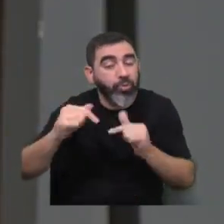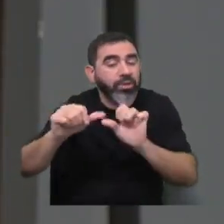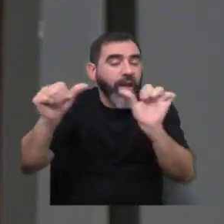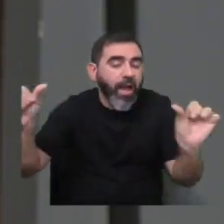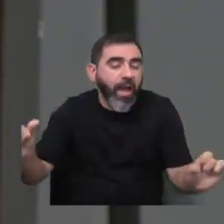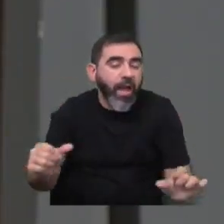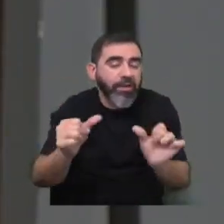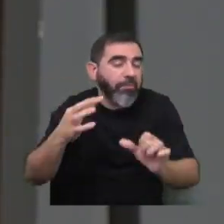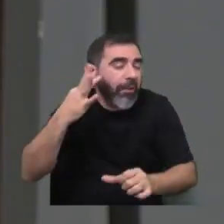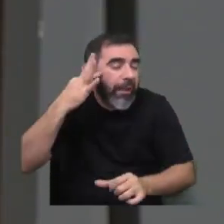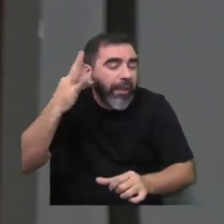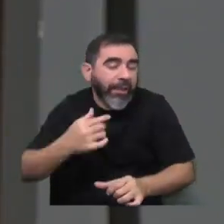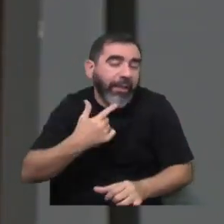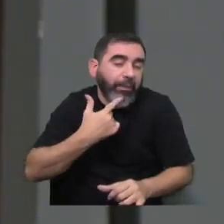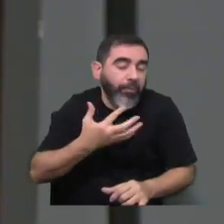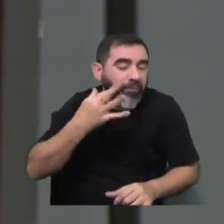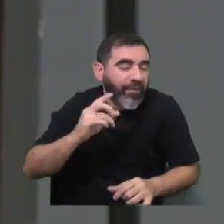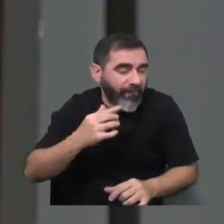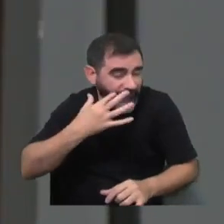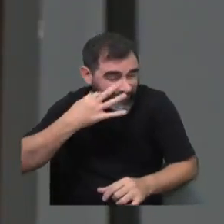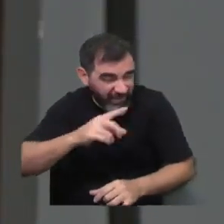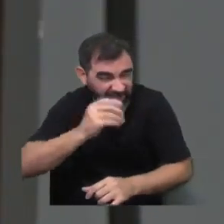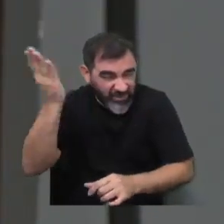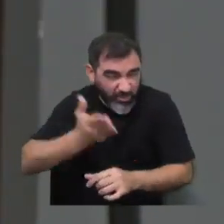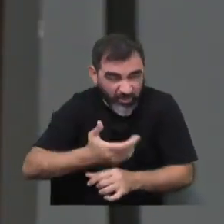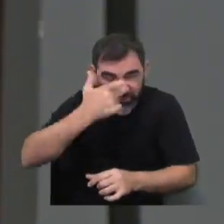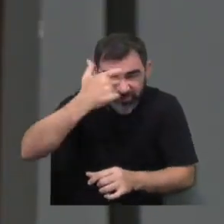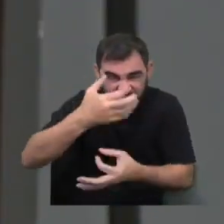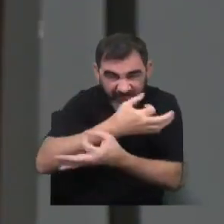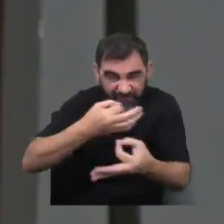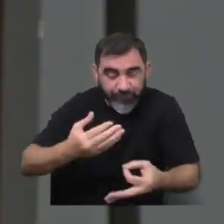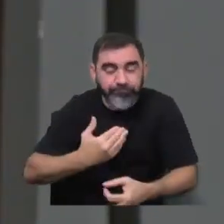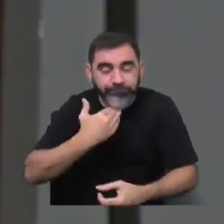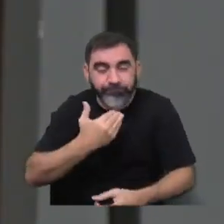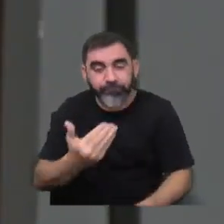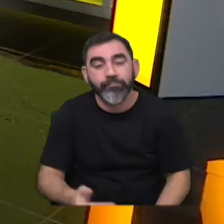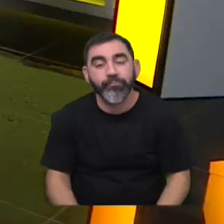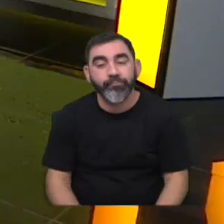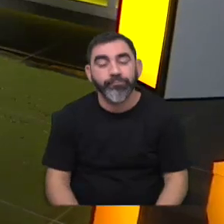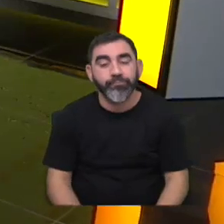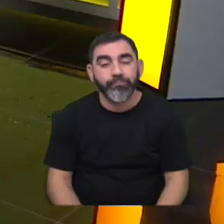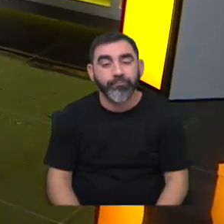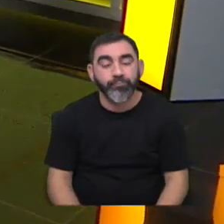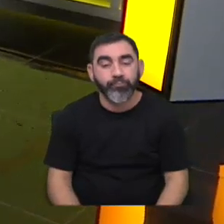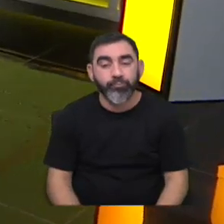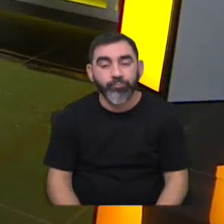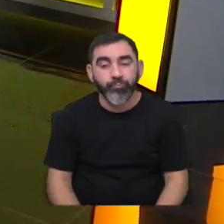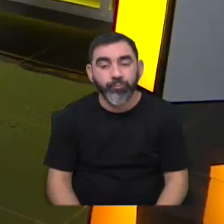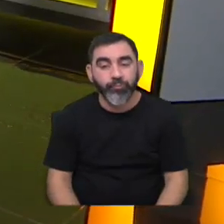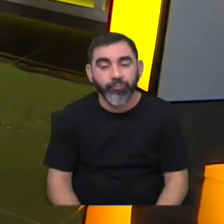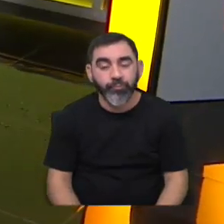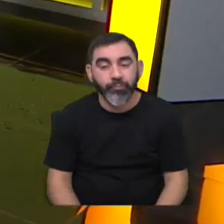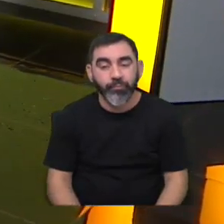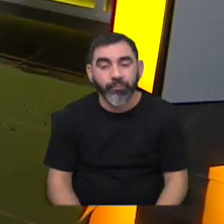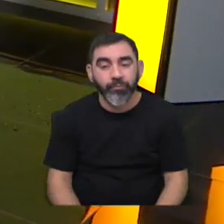o que creemos, pero que en realidad no sabemos si tienen o no un fundamento científico. Y en este caso vamos a hablar de algo bien utilitario, que